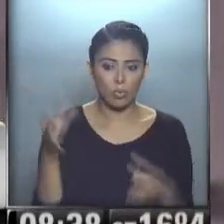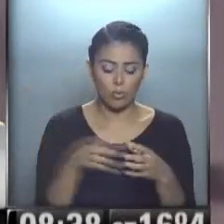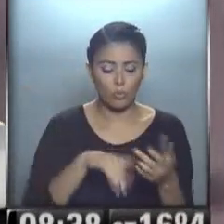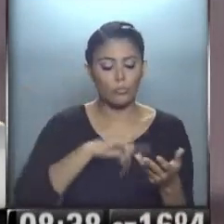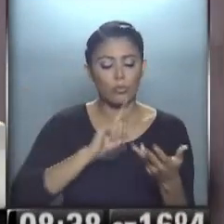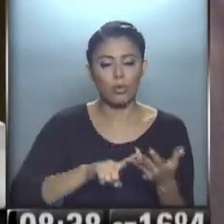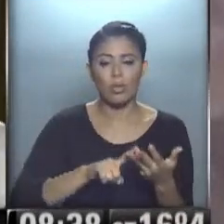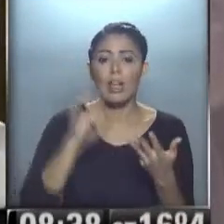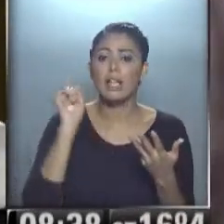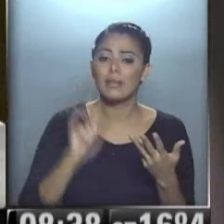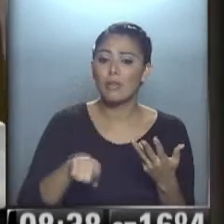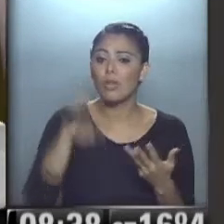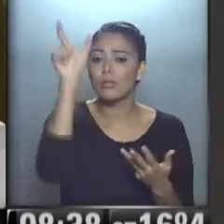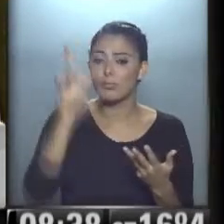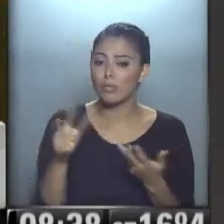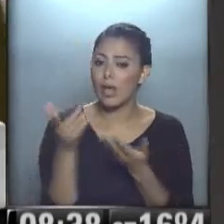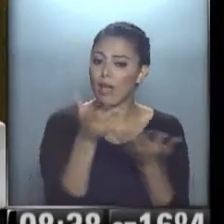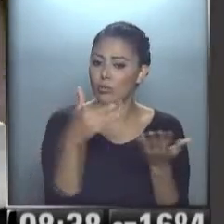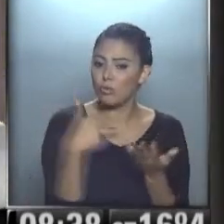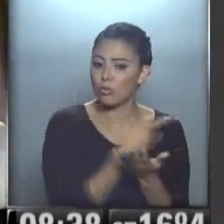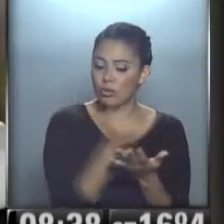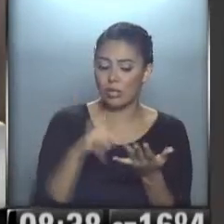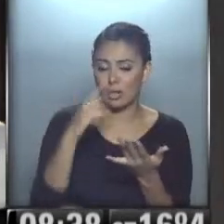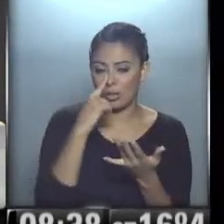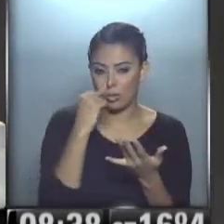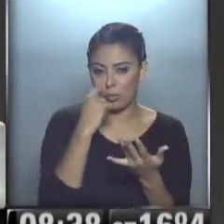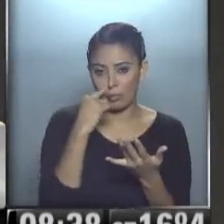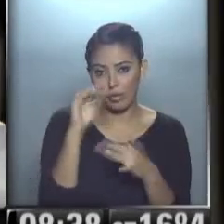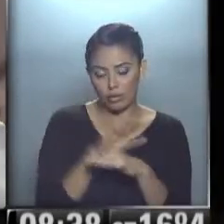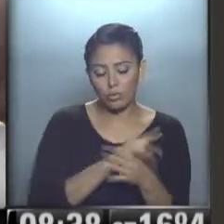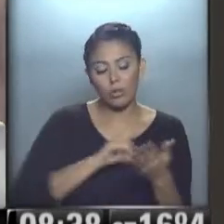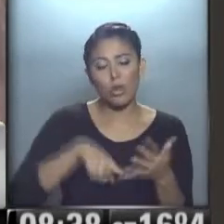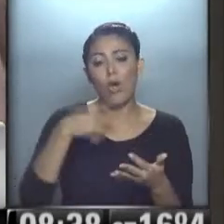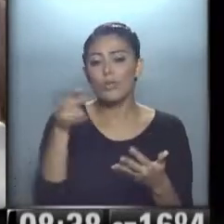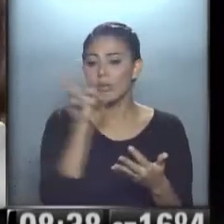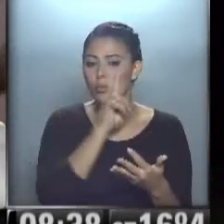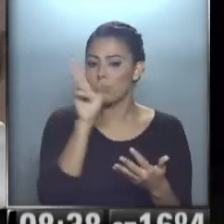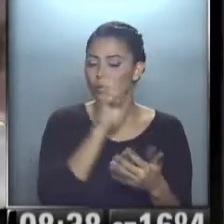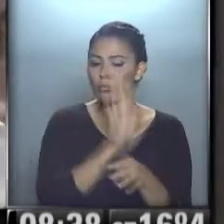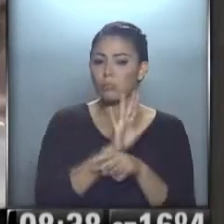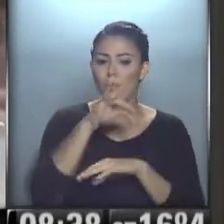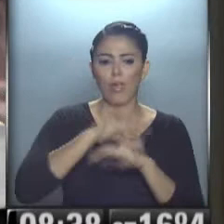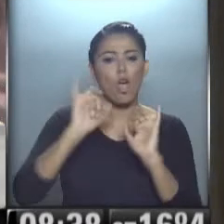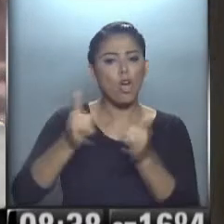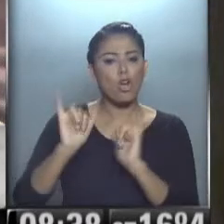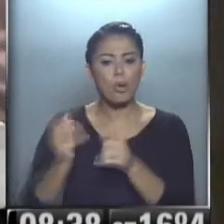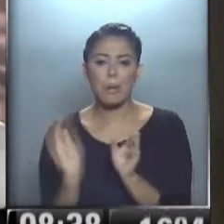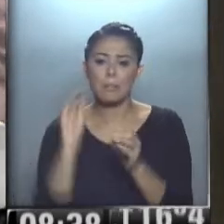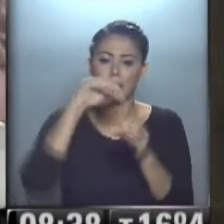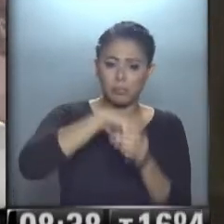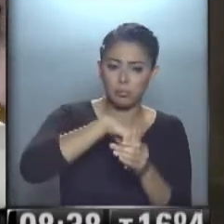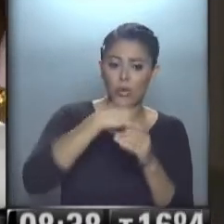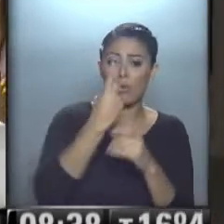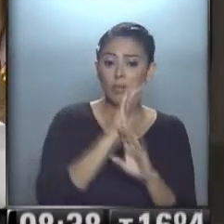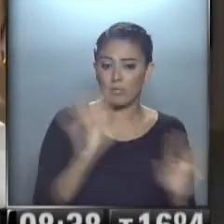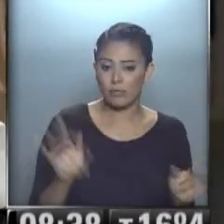Hay además un asistente social interpretado por Héctor Díaz, Julieta Balina como una médica joven que se agrega a este grupo por única